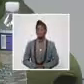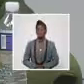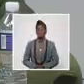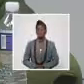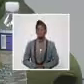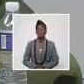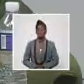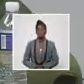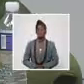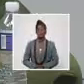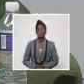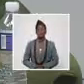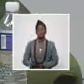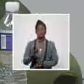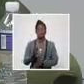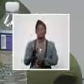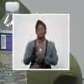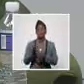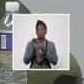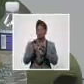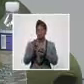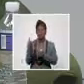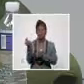sobre todo por WhatsApp,